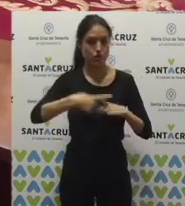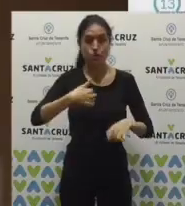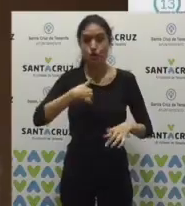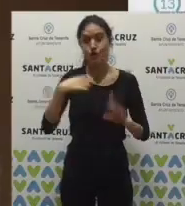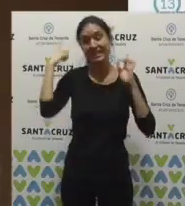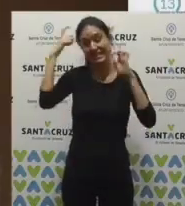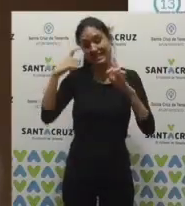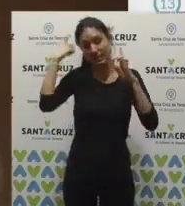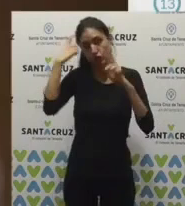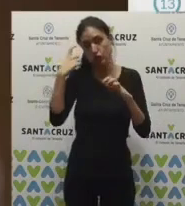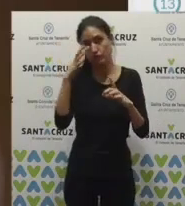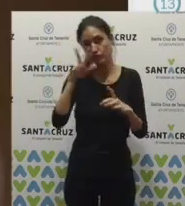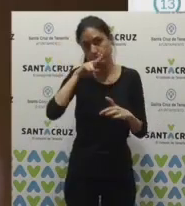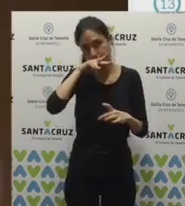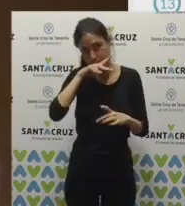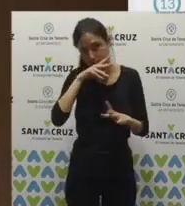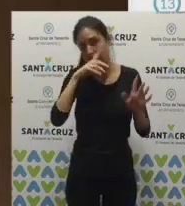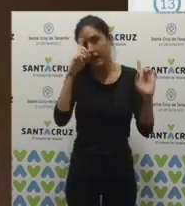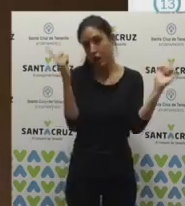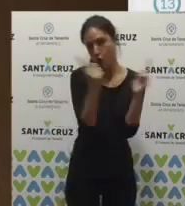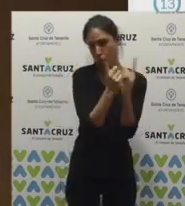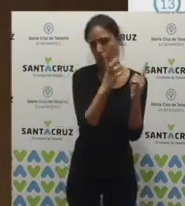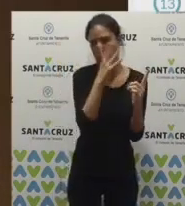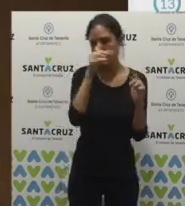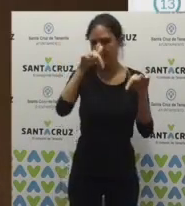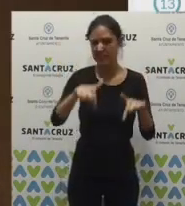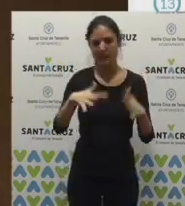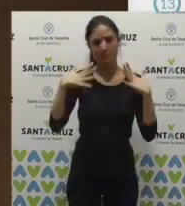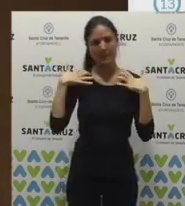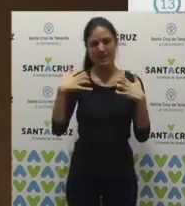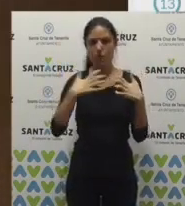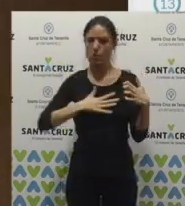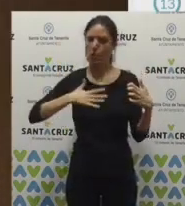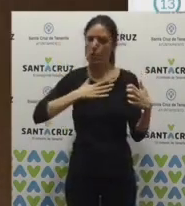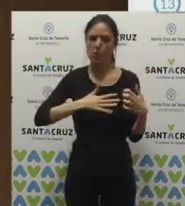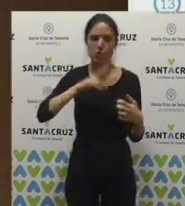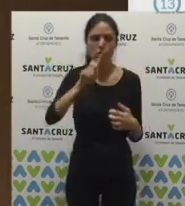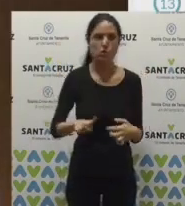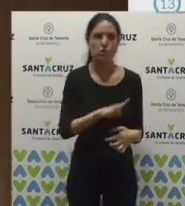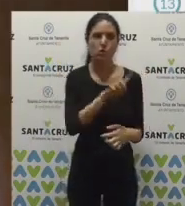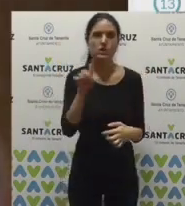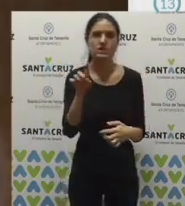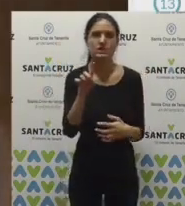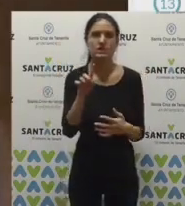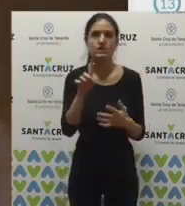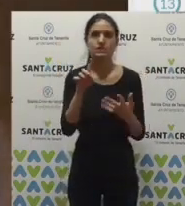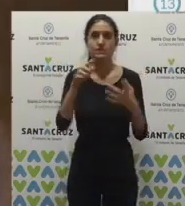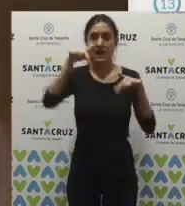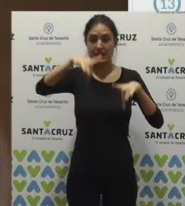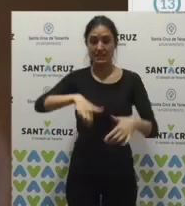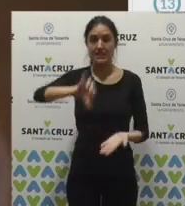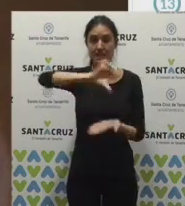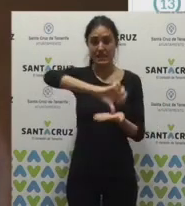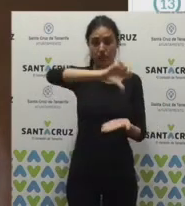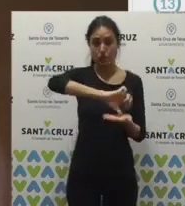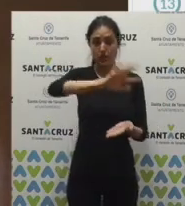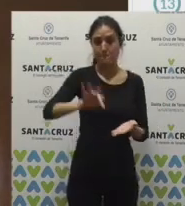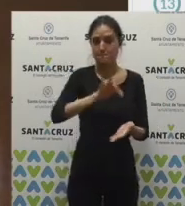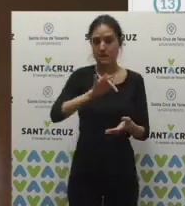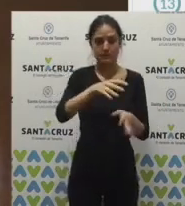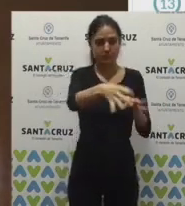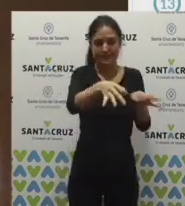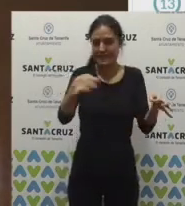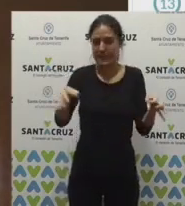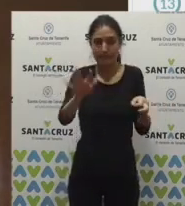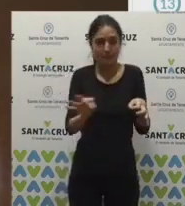incómodo la manera la que se está desarrollando básicamente la ciudad al igual que el conjunto de las islas y del estado